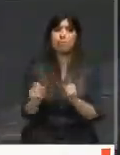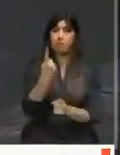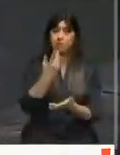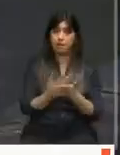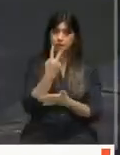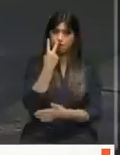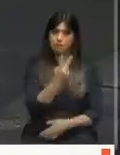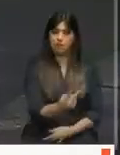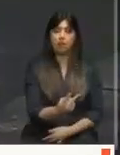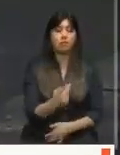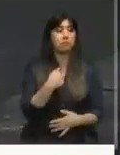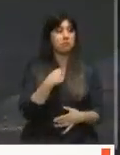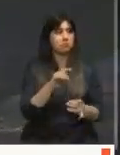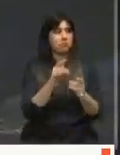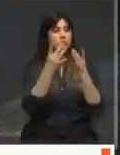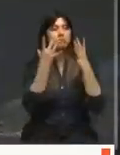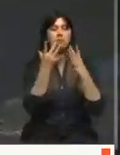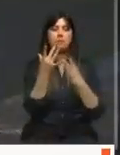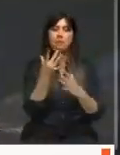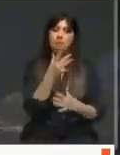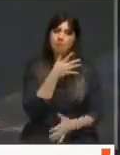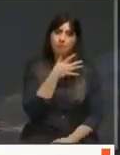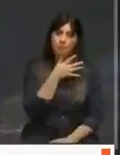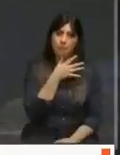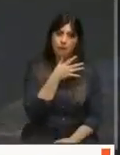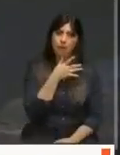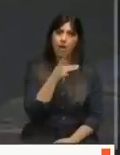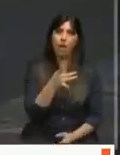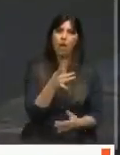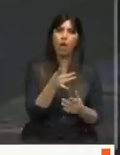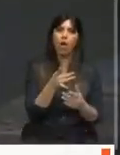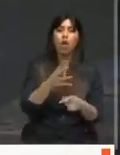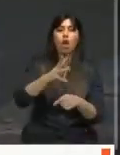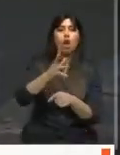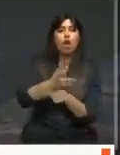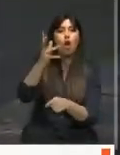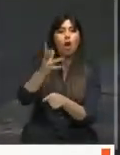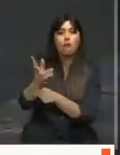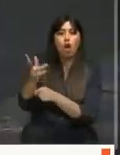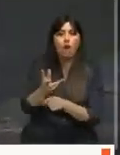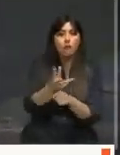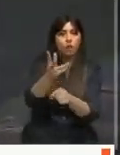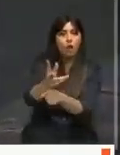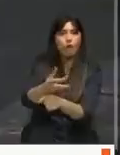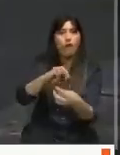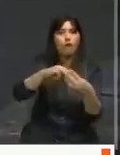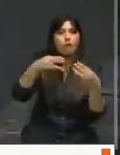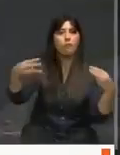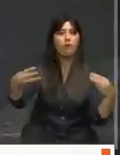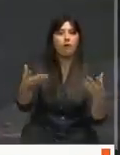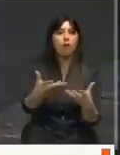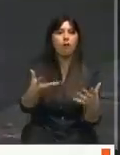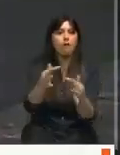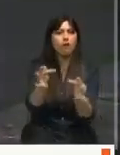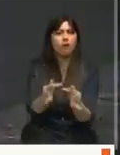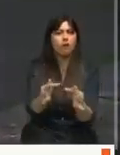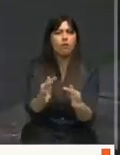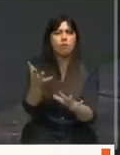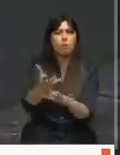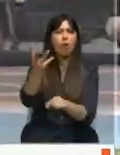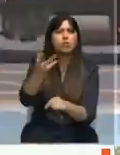Y cada vez quedo más impactada con los métodos de robos que tienen. Muy impulsivo y de